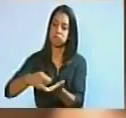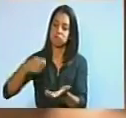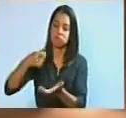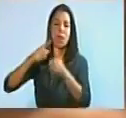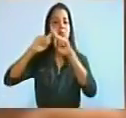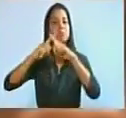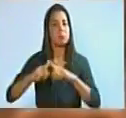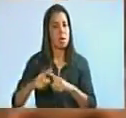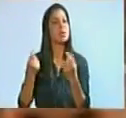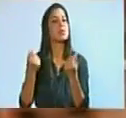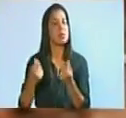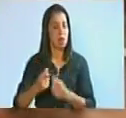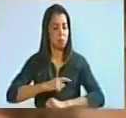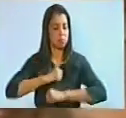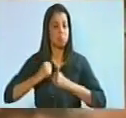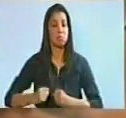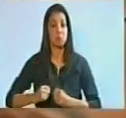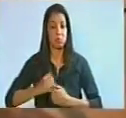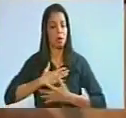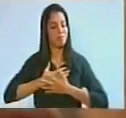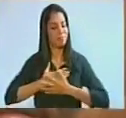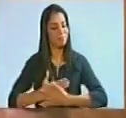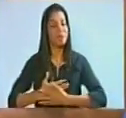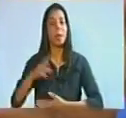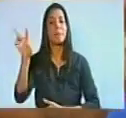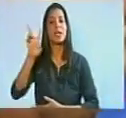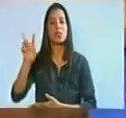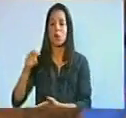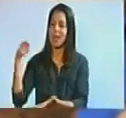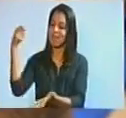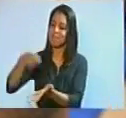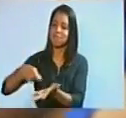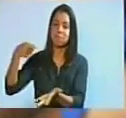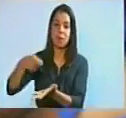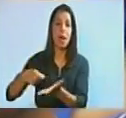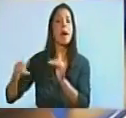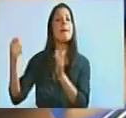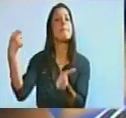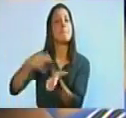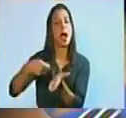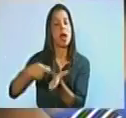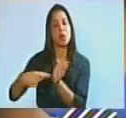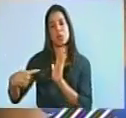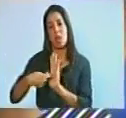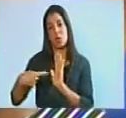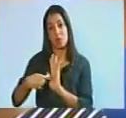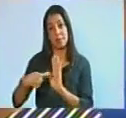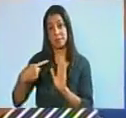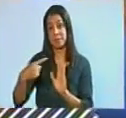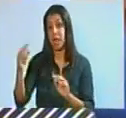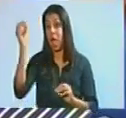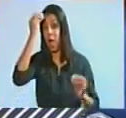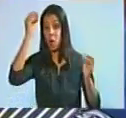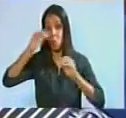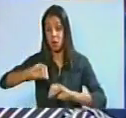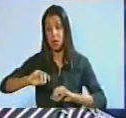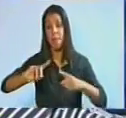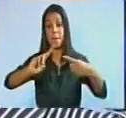financiera y disposición firme de cumplir con los compromisos internacionales. Acuerda,